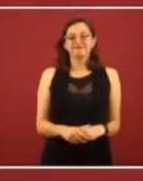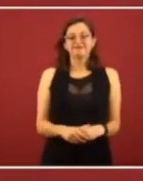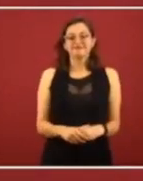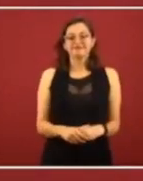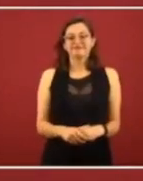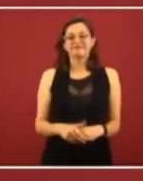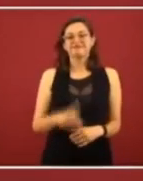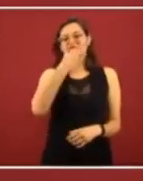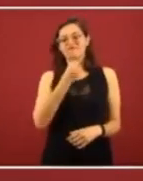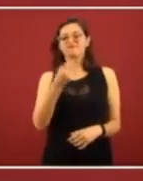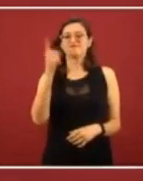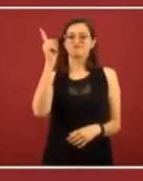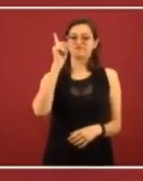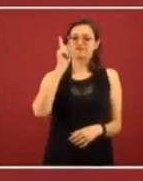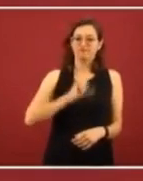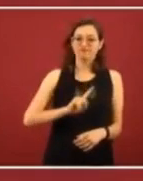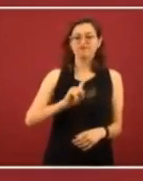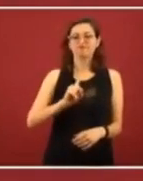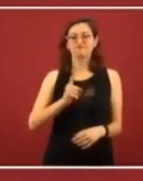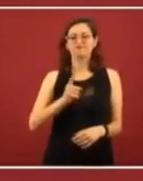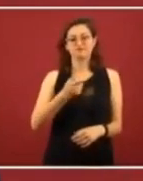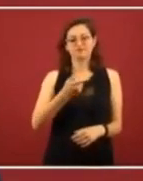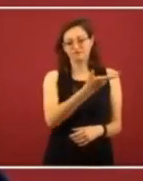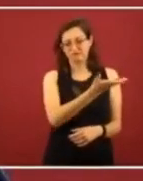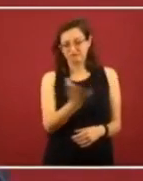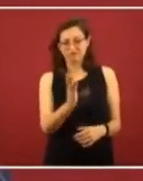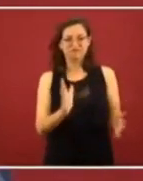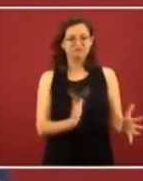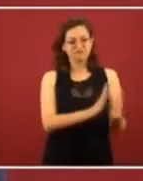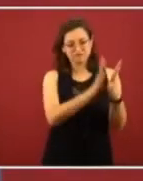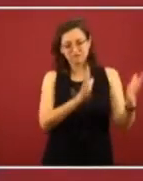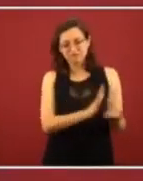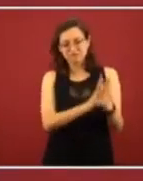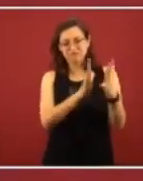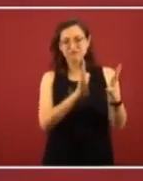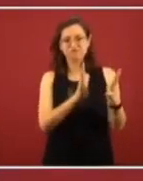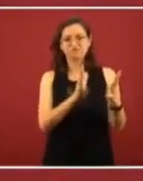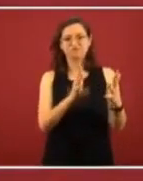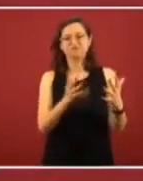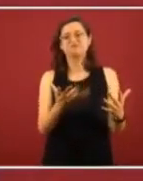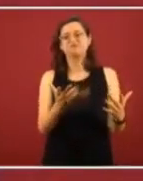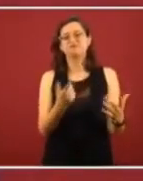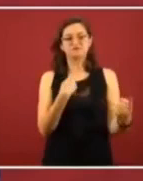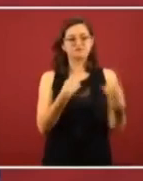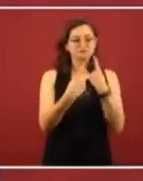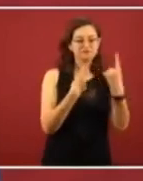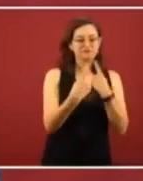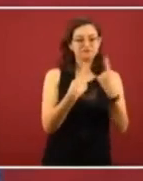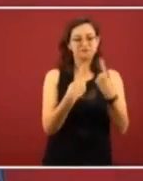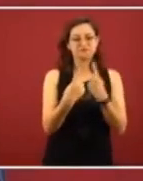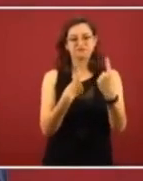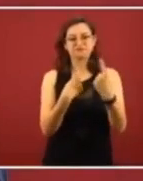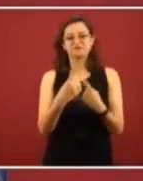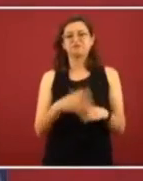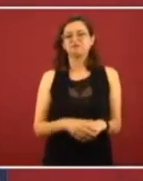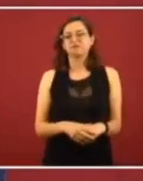a señoras, señores que participaron en este encuentro. Expresé